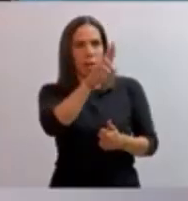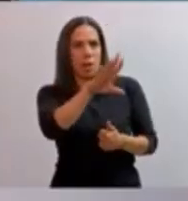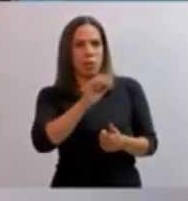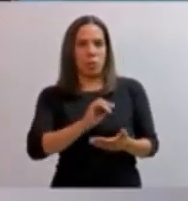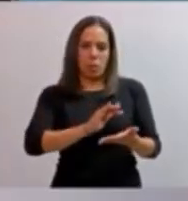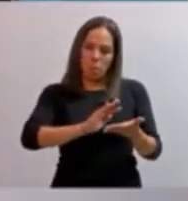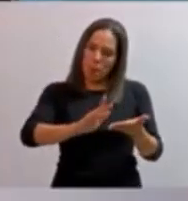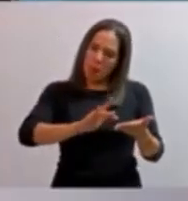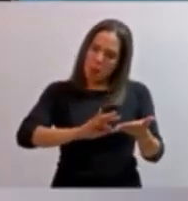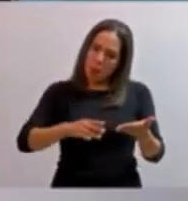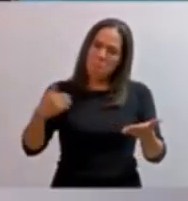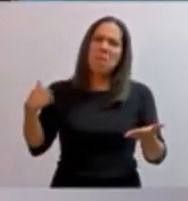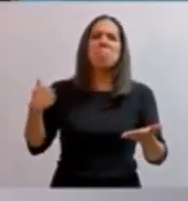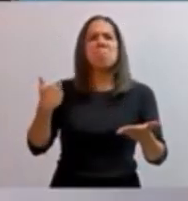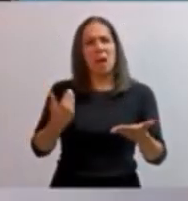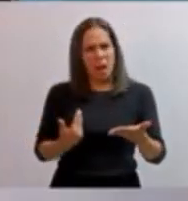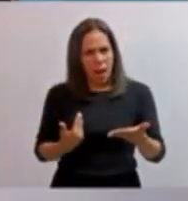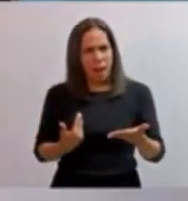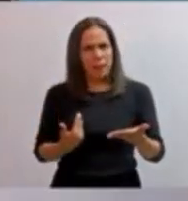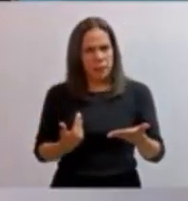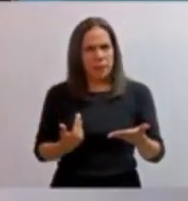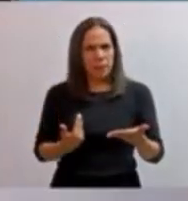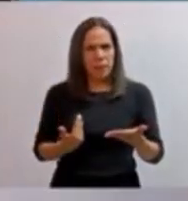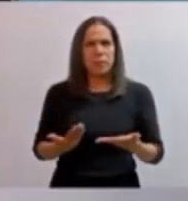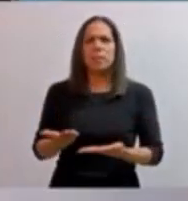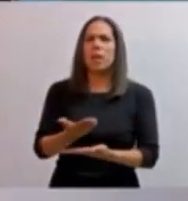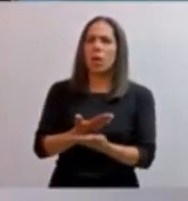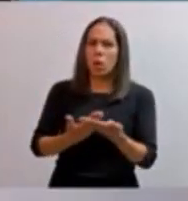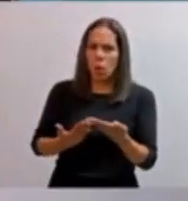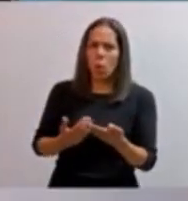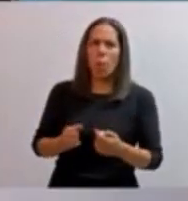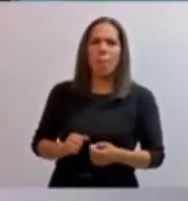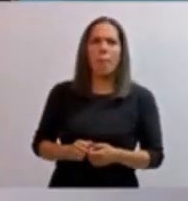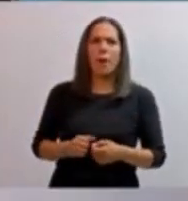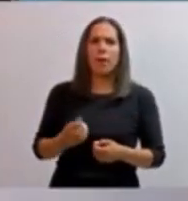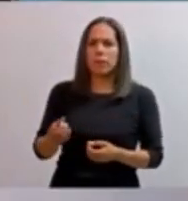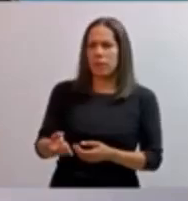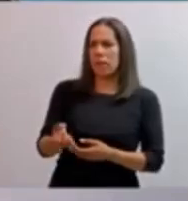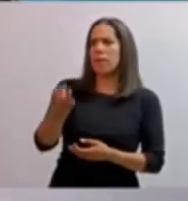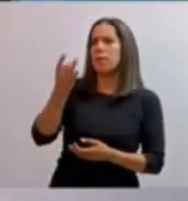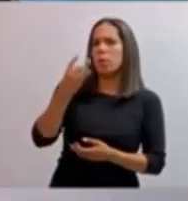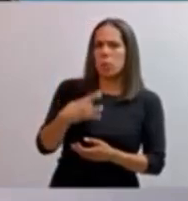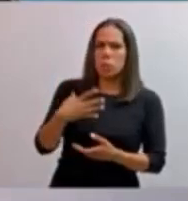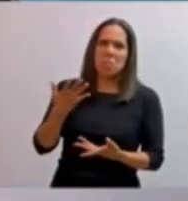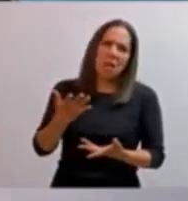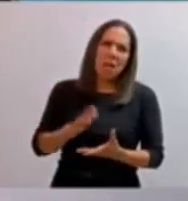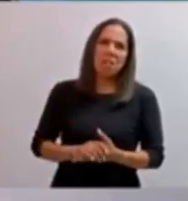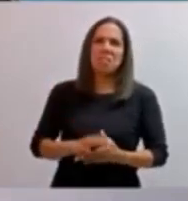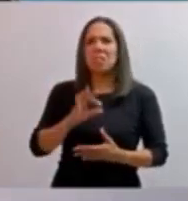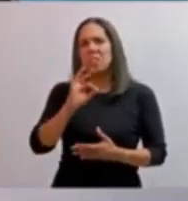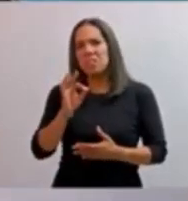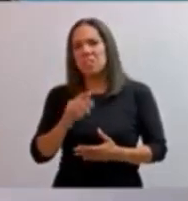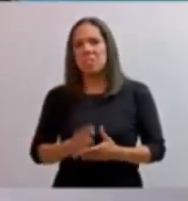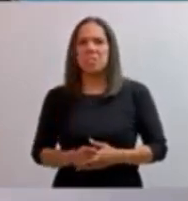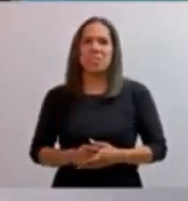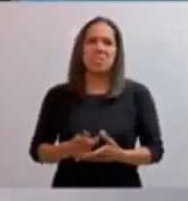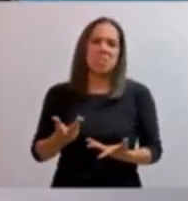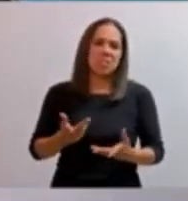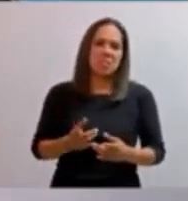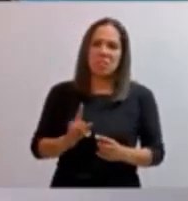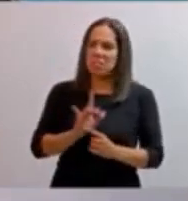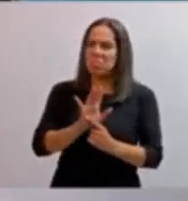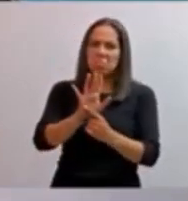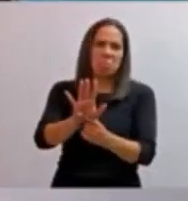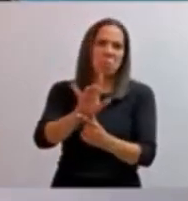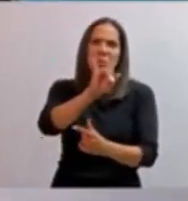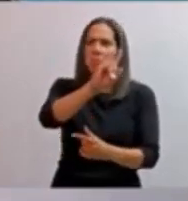lectura previamente y nos las compartan de manera digital, una presentación, un tríptico, un cartel